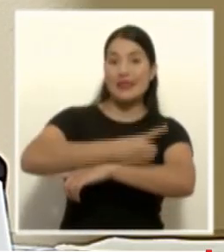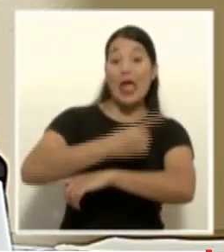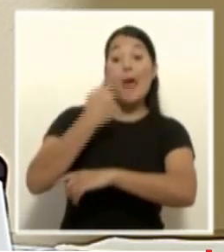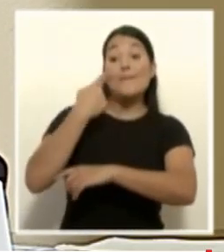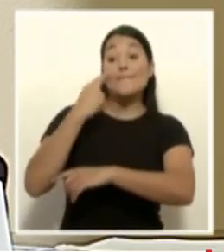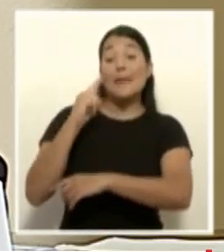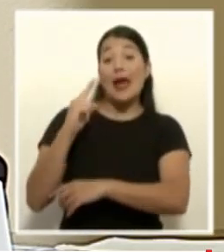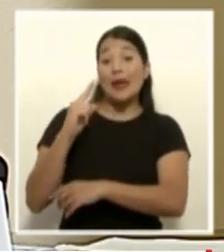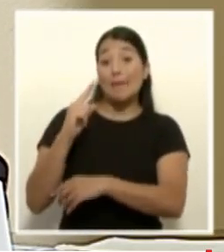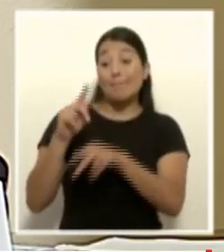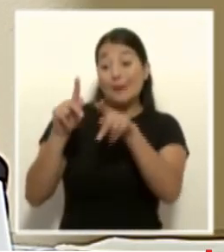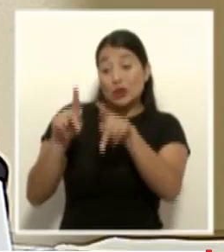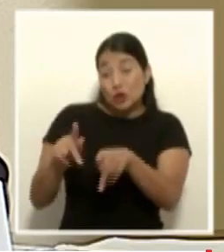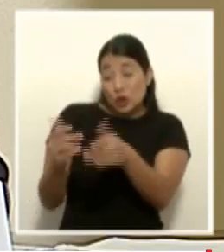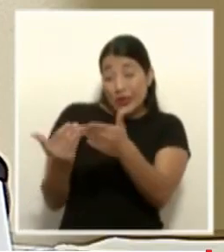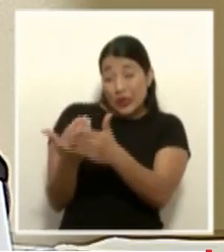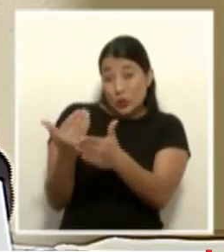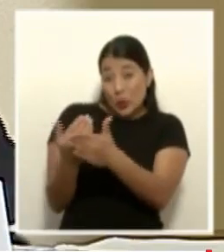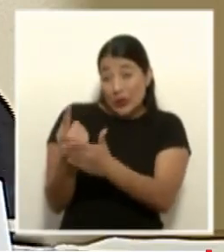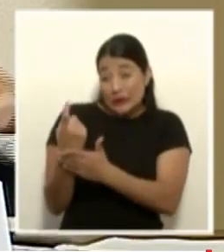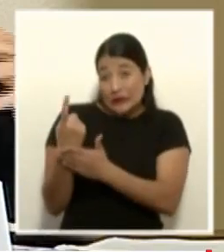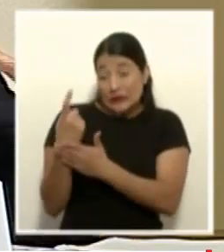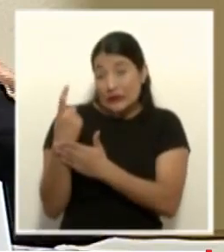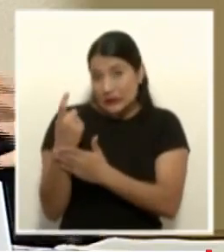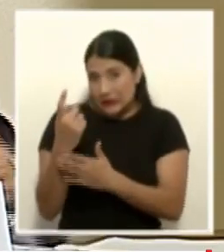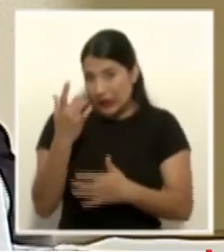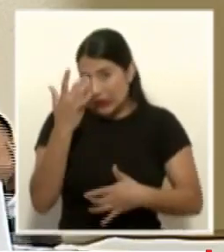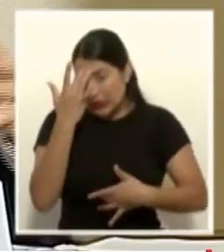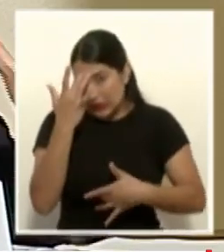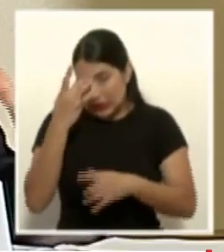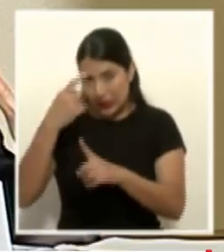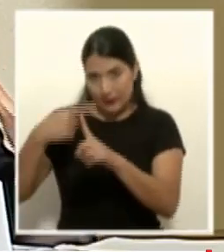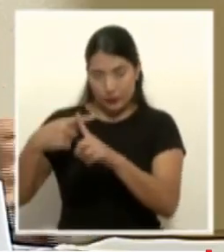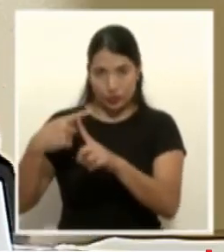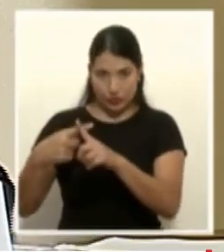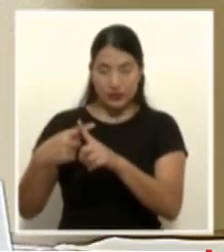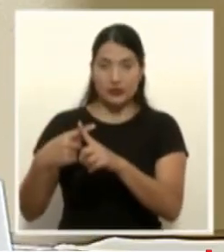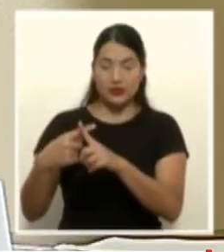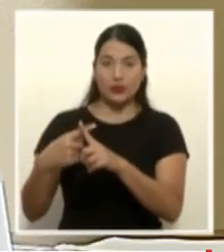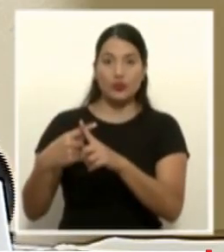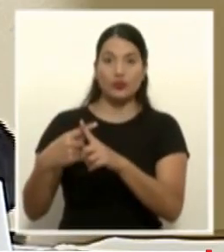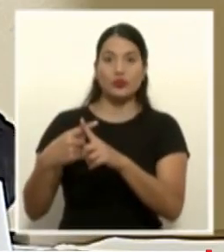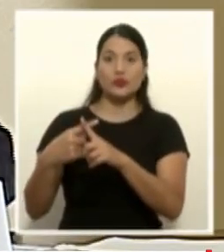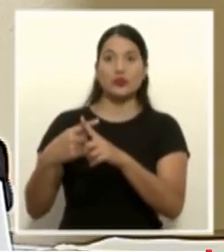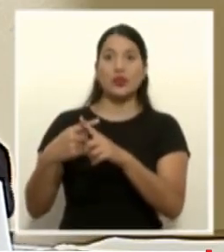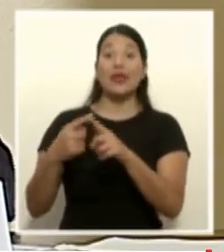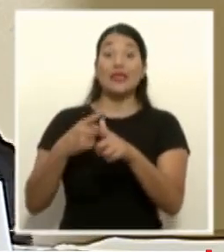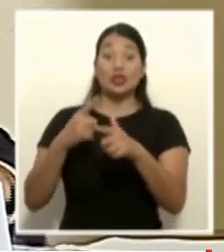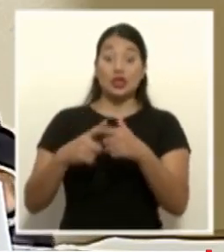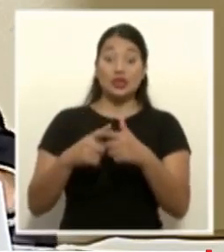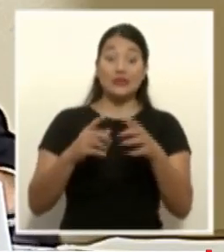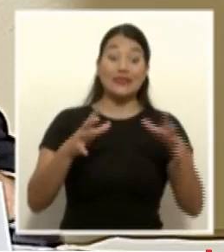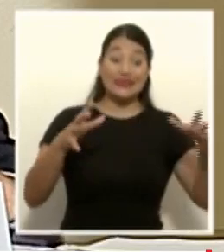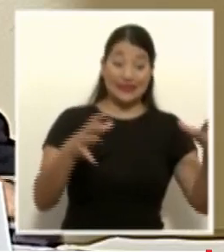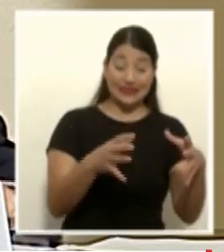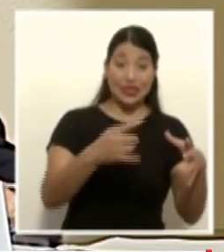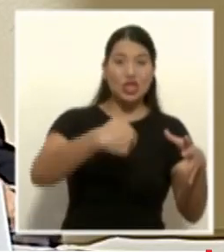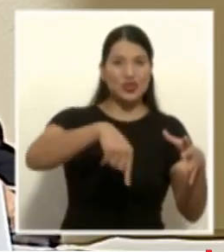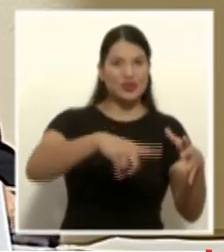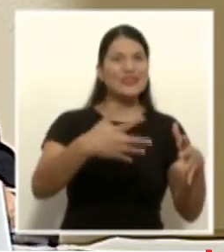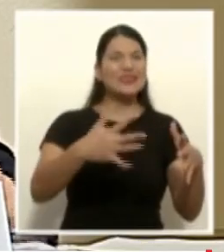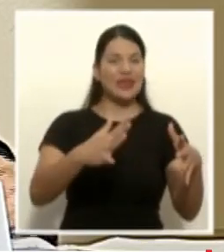recién diagnosticados. Pero como esto va en aumento y se van acumulando los nuevos diagnosticados con los que ya estaban, estamos